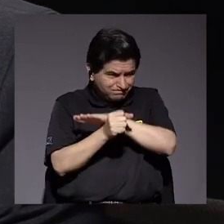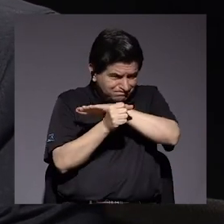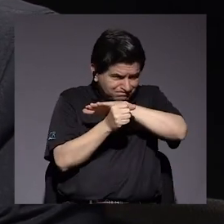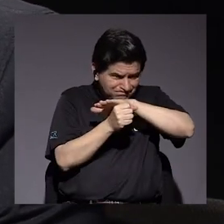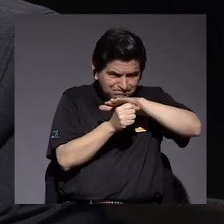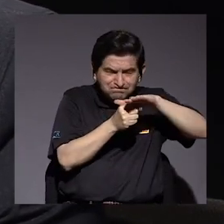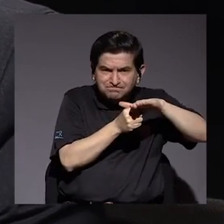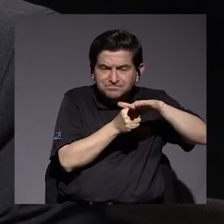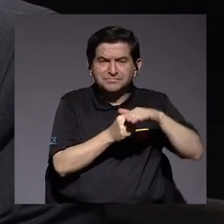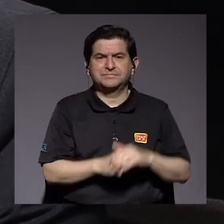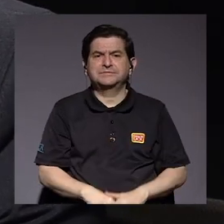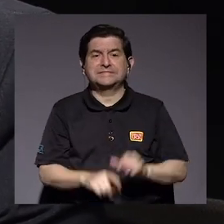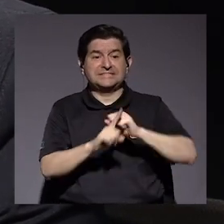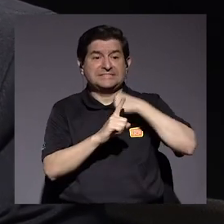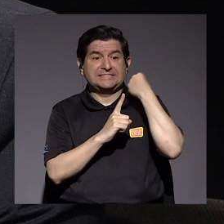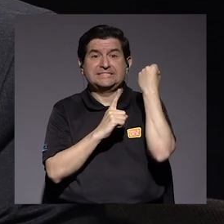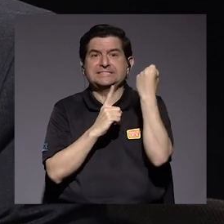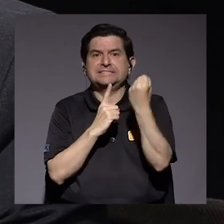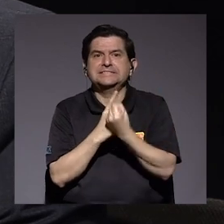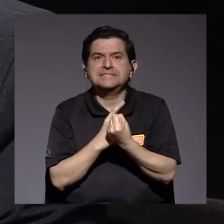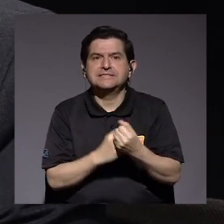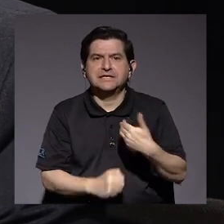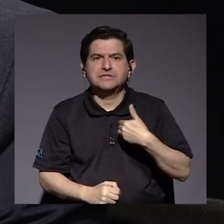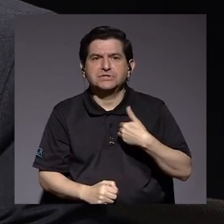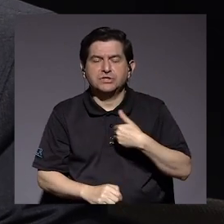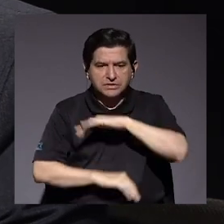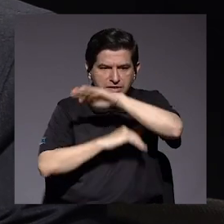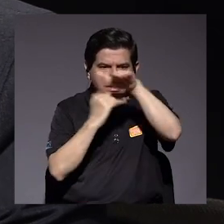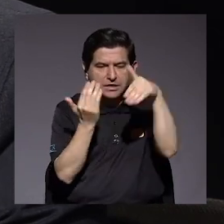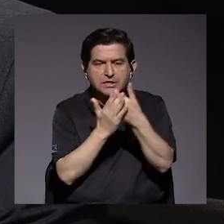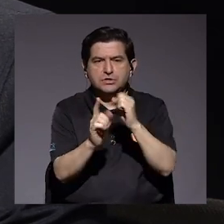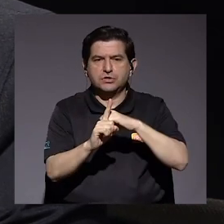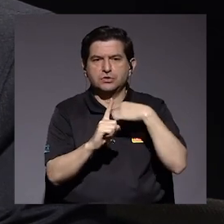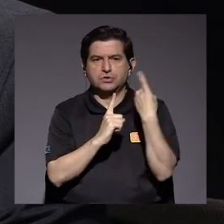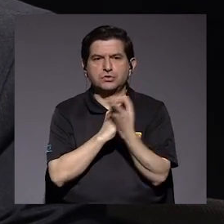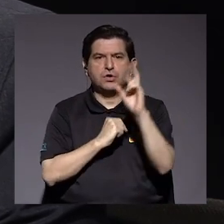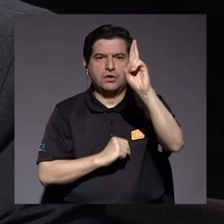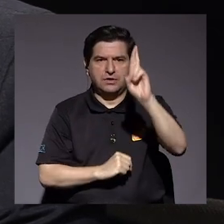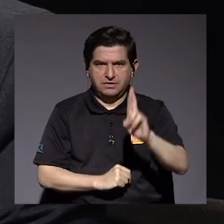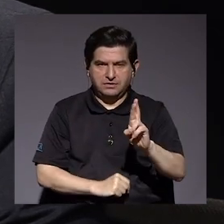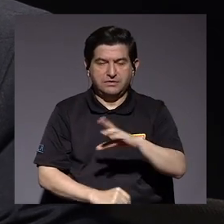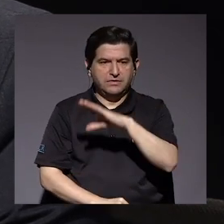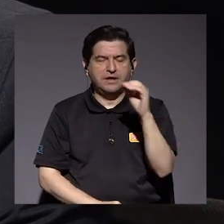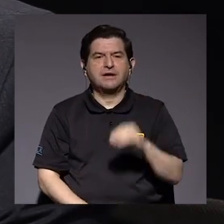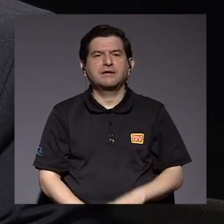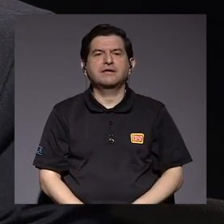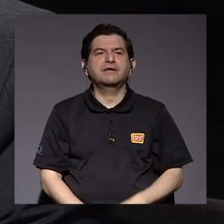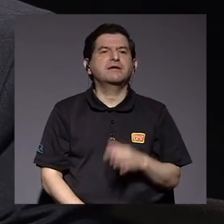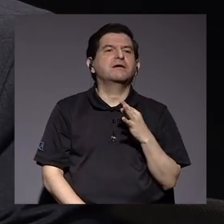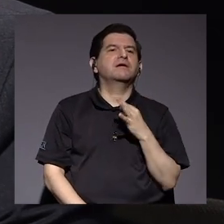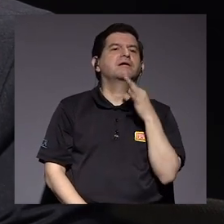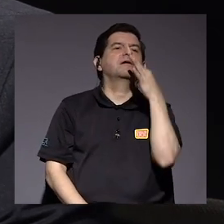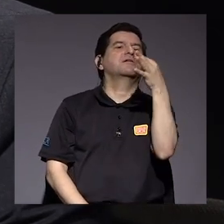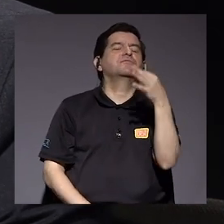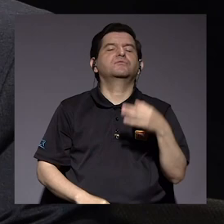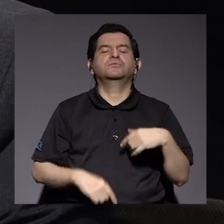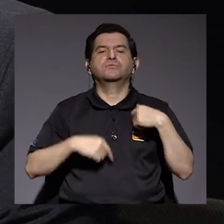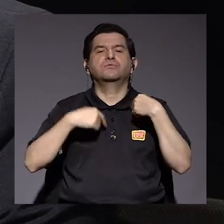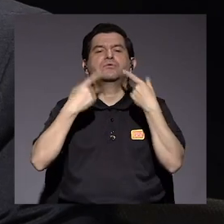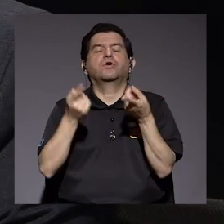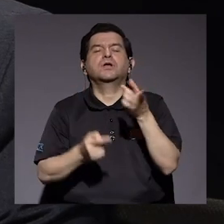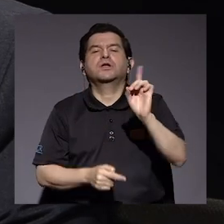de cuál es el estado del conjunto de la sociedad costarricense y hacia dónde debemos ir